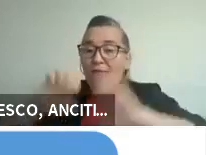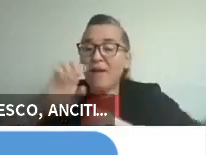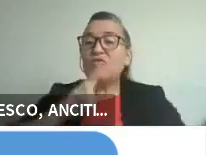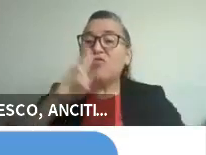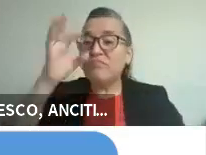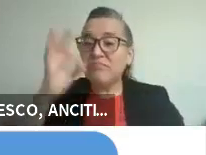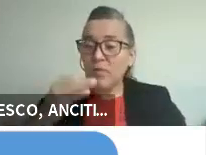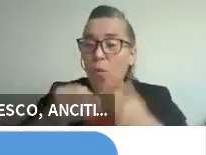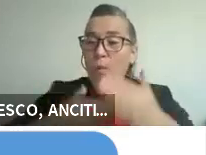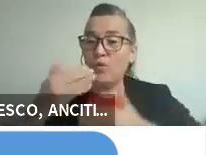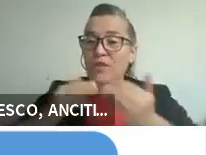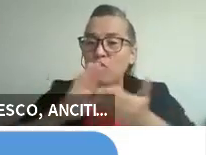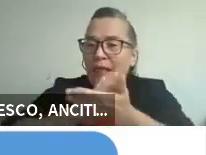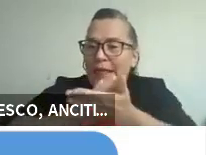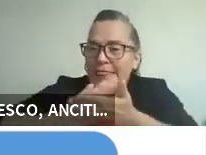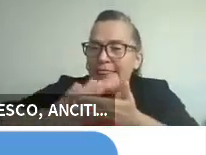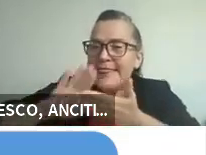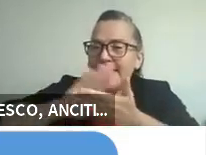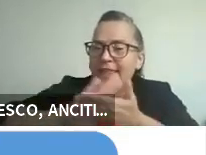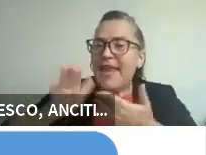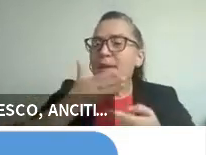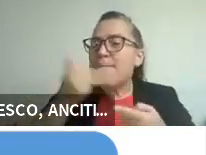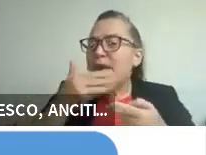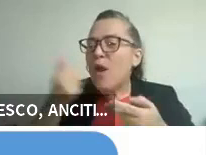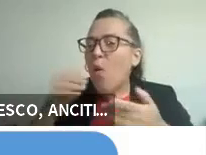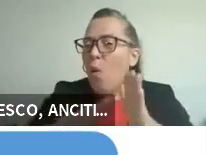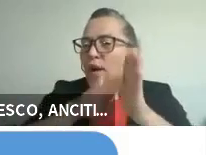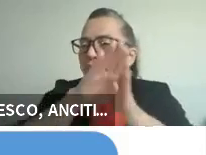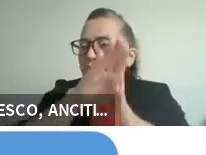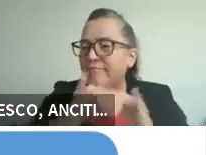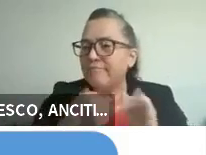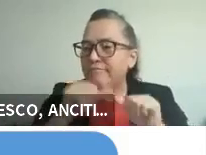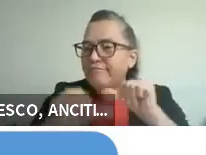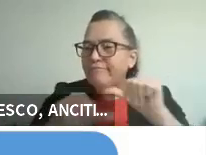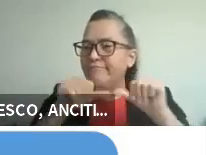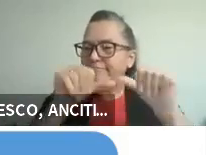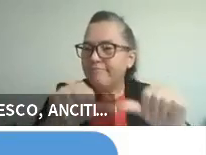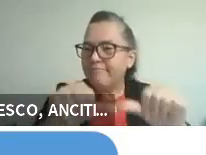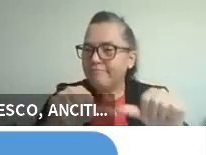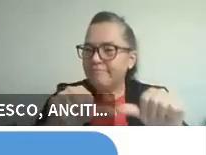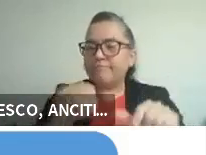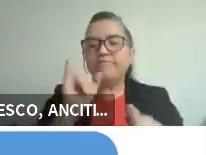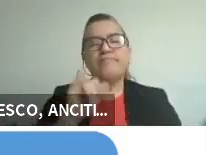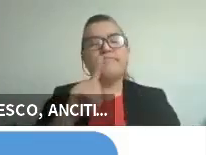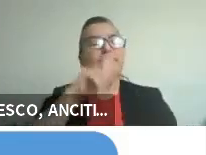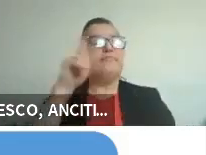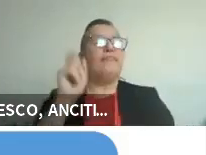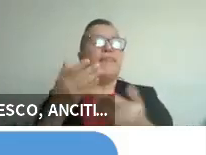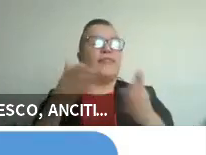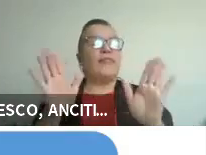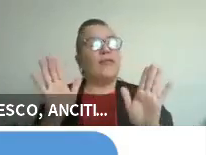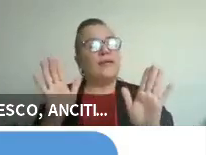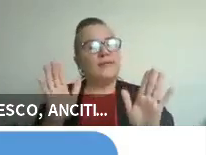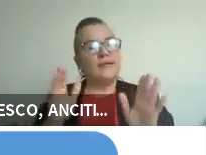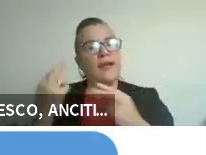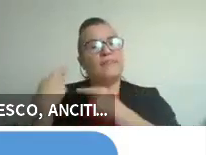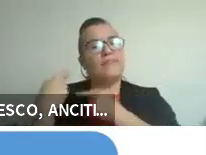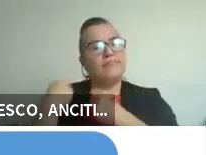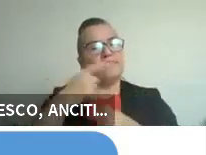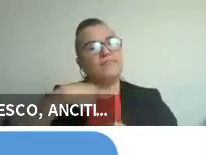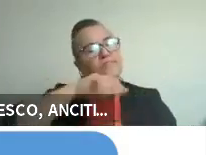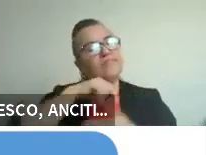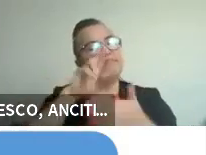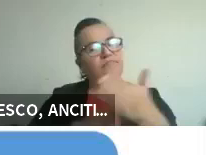un proceso de depuración y de mejoramiento continuo esta es una pregunta abierta que atañe a nuestras universidades